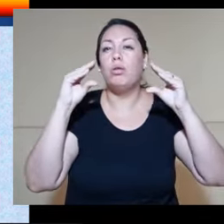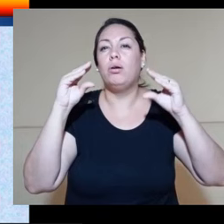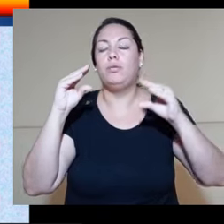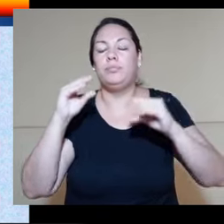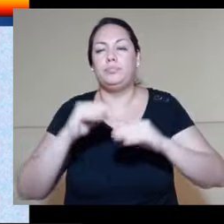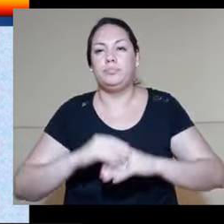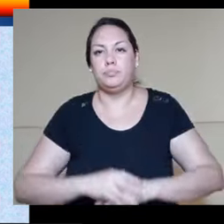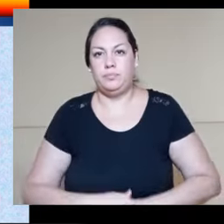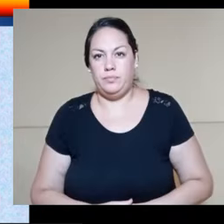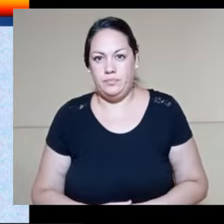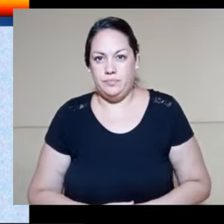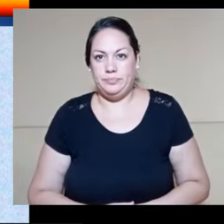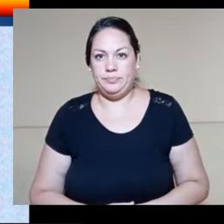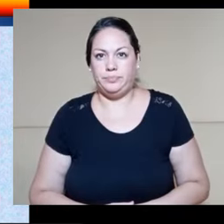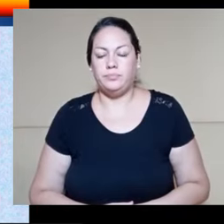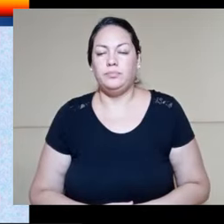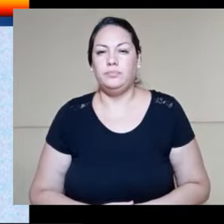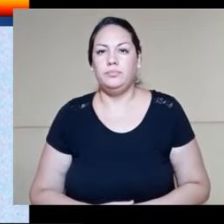empiezan a